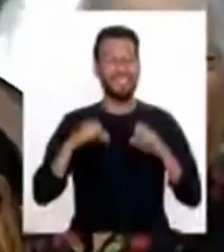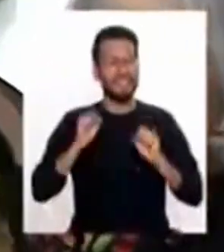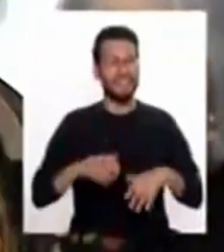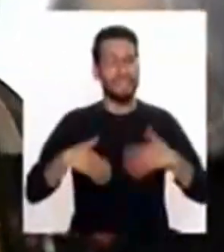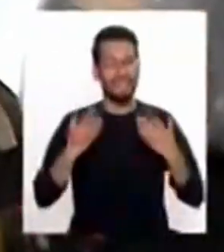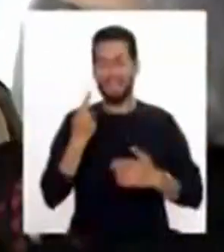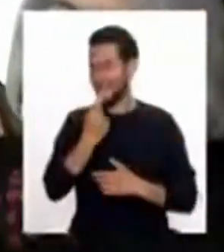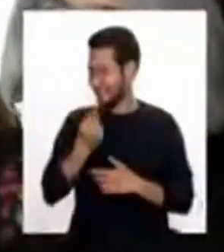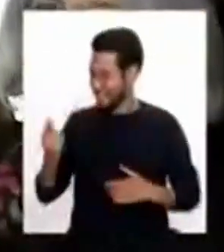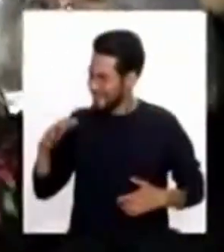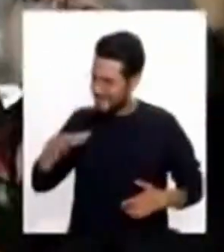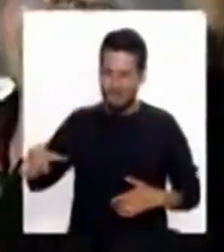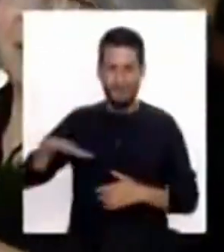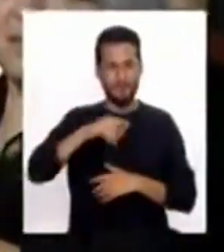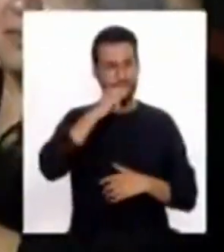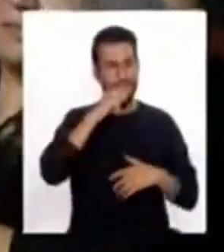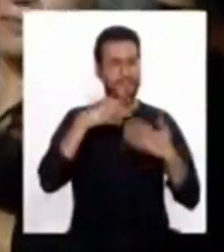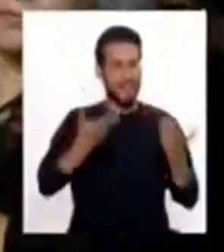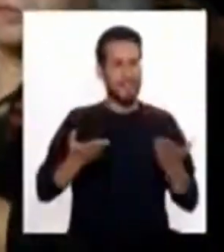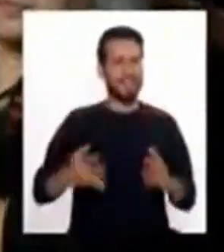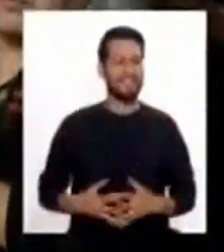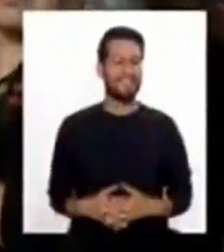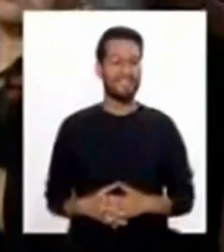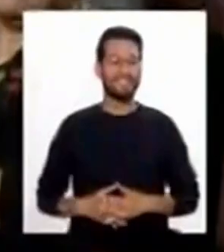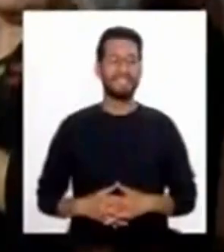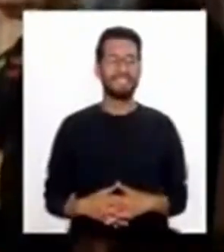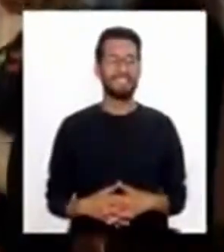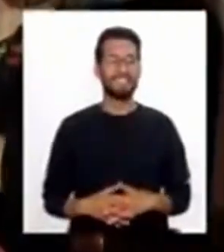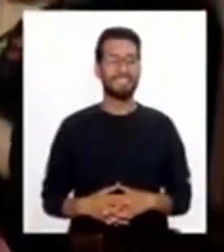hay en cada mujer.